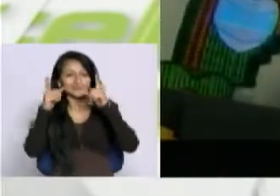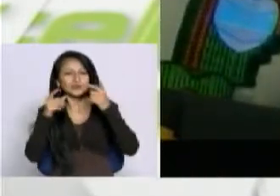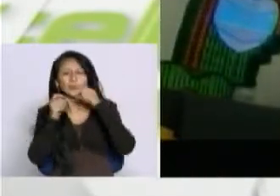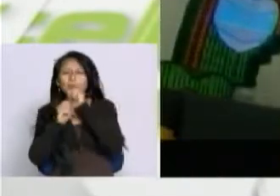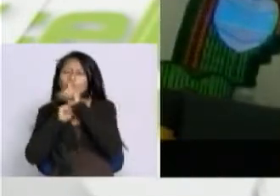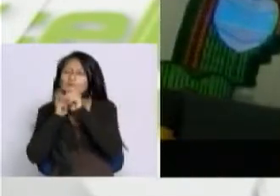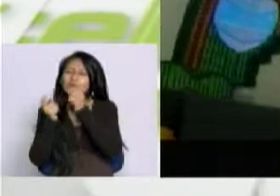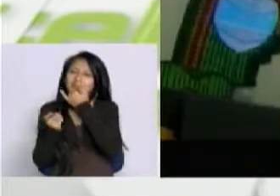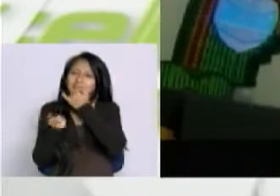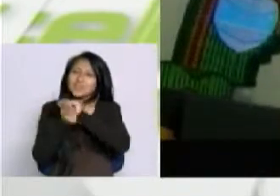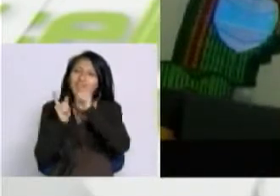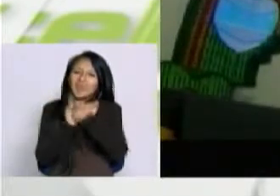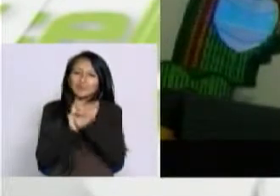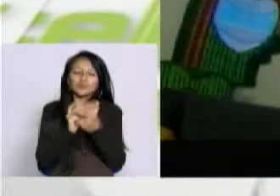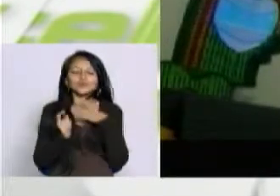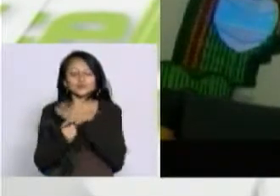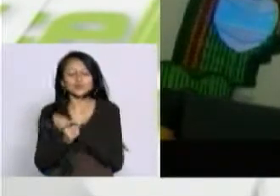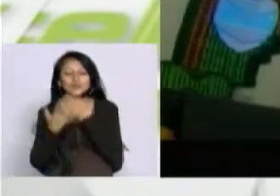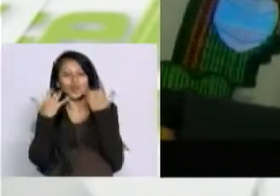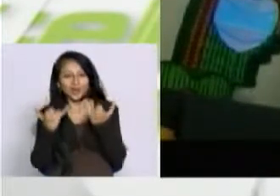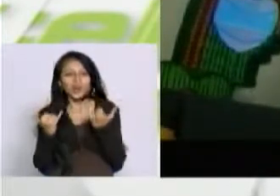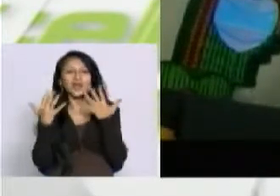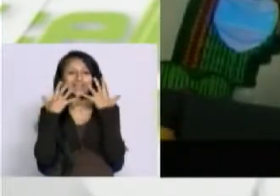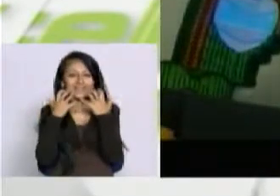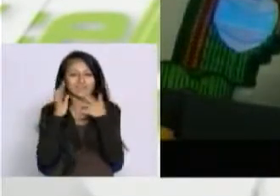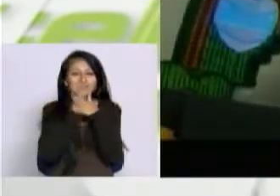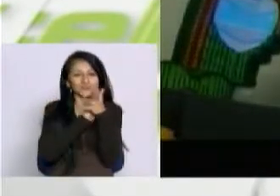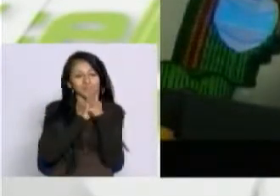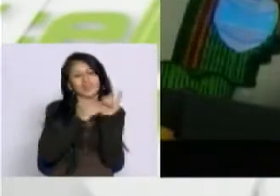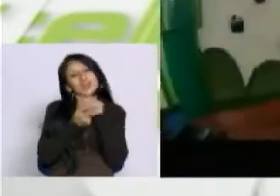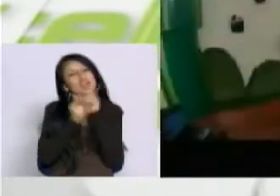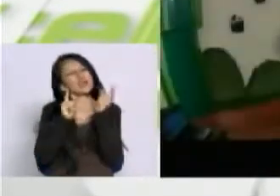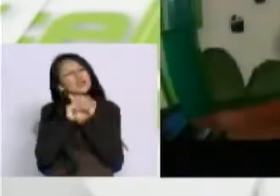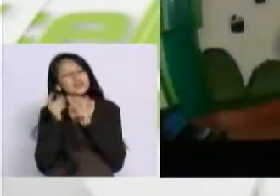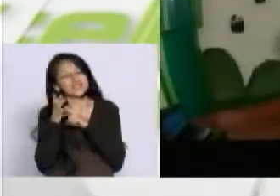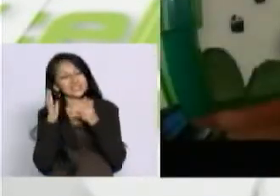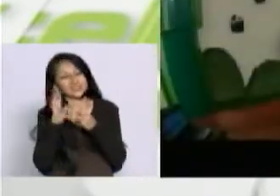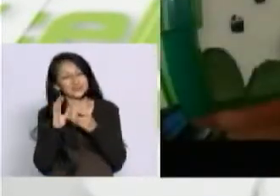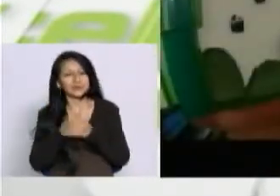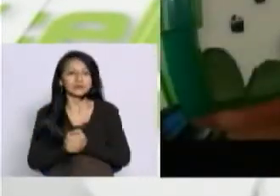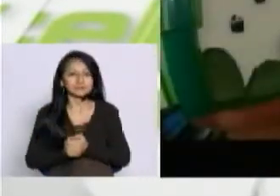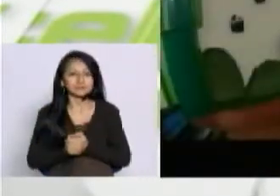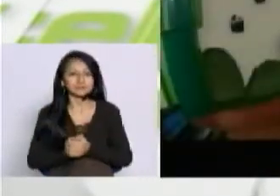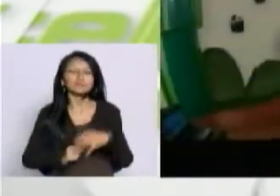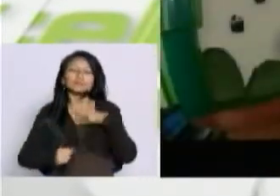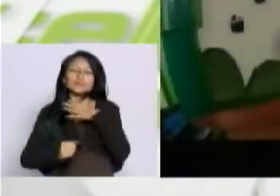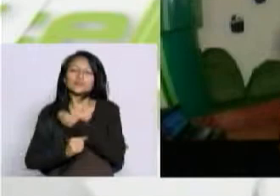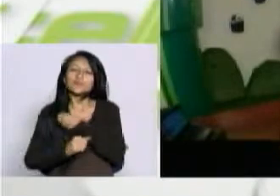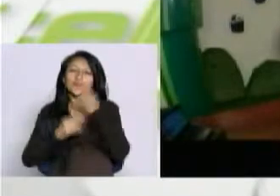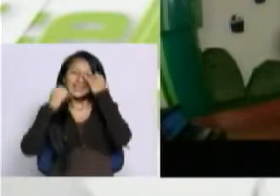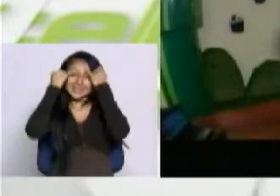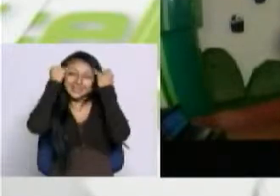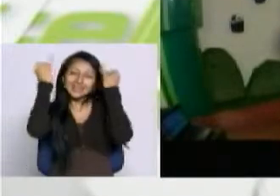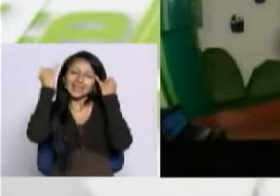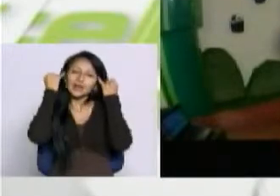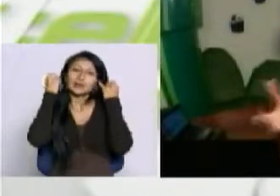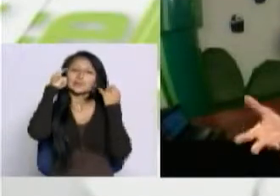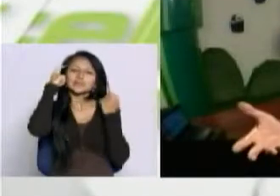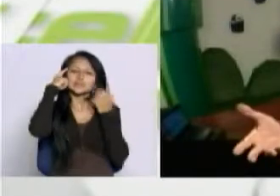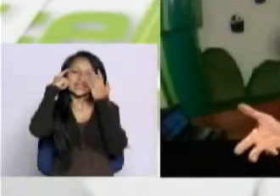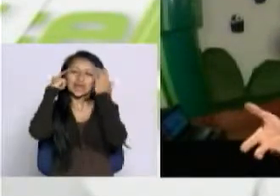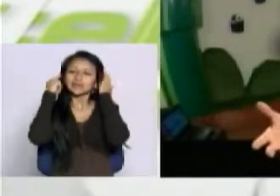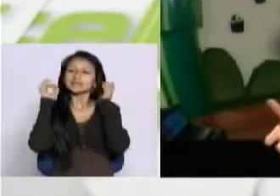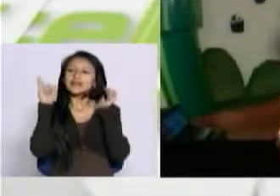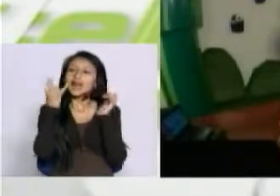queremos contarles en este momento. Esa campaña de expectativa la quisimos hacer con el concepto de que algo estaba pasando en el